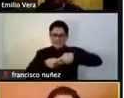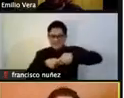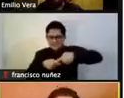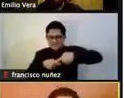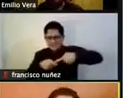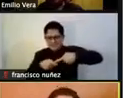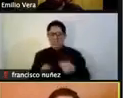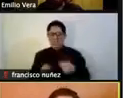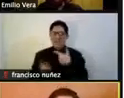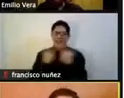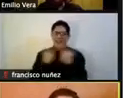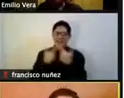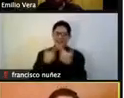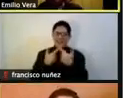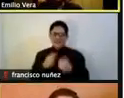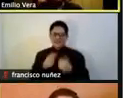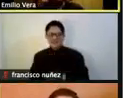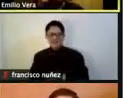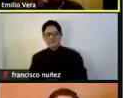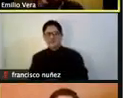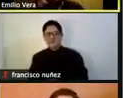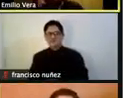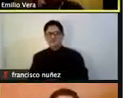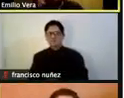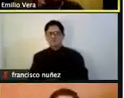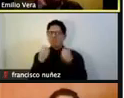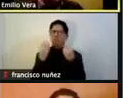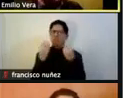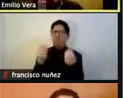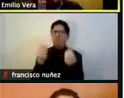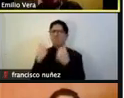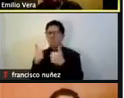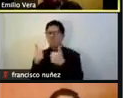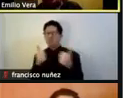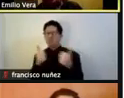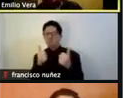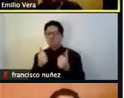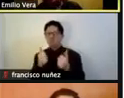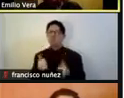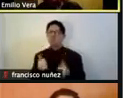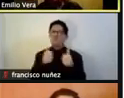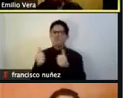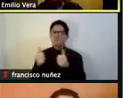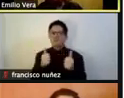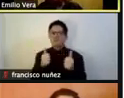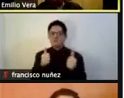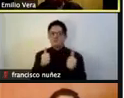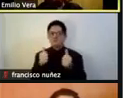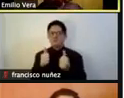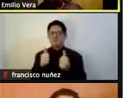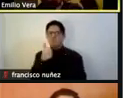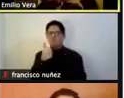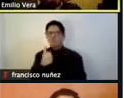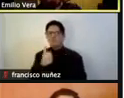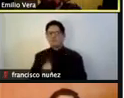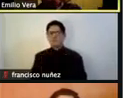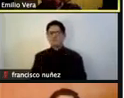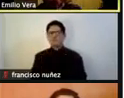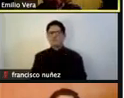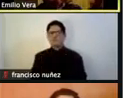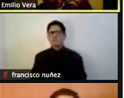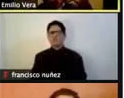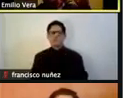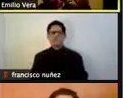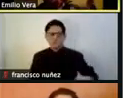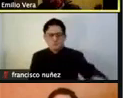No, muy bien. O sea, uno va muy bien en este barco. Bueno, en esa latitud donde anduvimos esta vez, cerca de Arica,